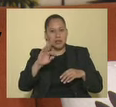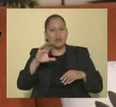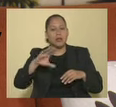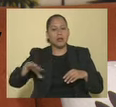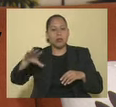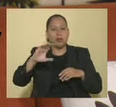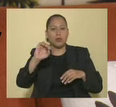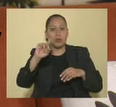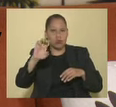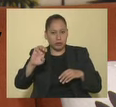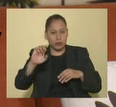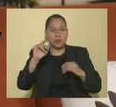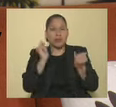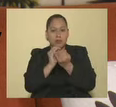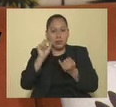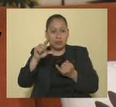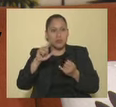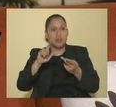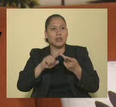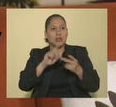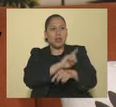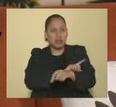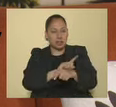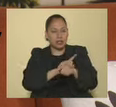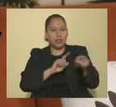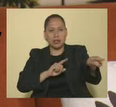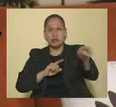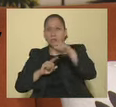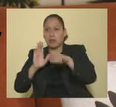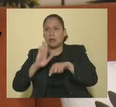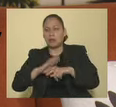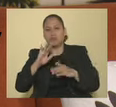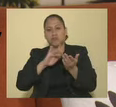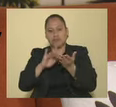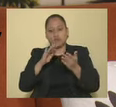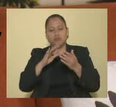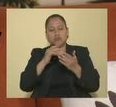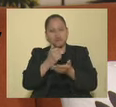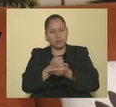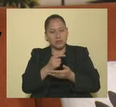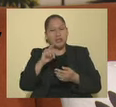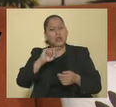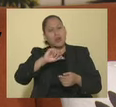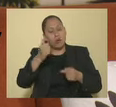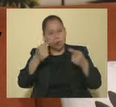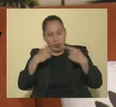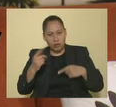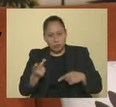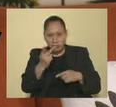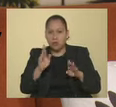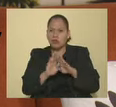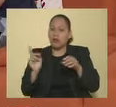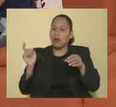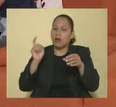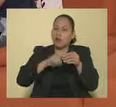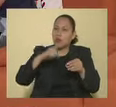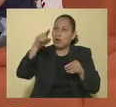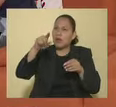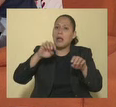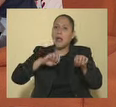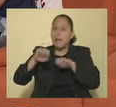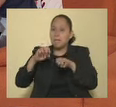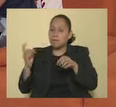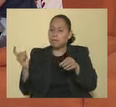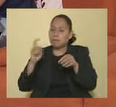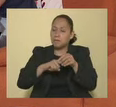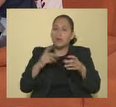Cove, y bueno, las delegaciones, sobre todo. Ah, bueno, ya esto viene mi siguiente pregunta. ¿Cómo se pueden unir a la Fundación las empresas